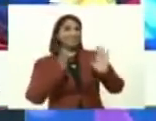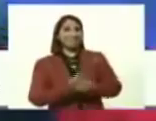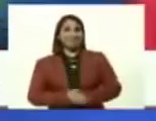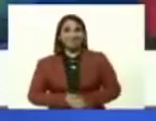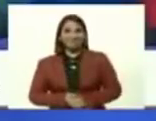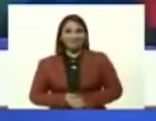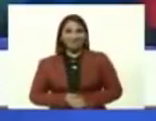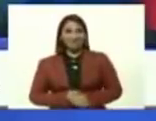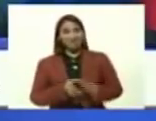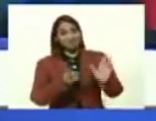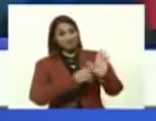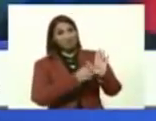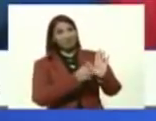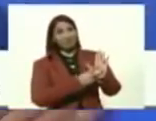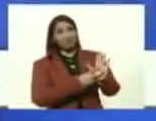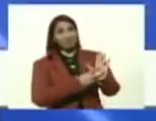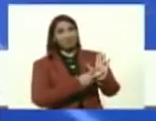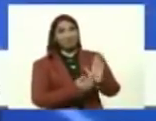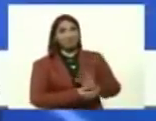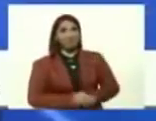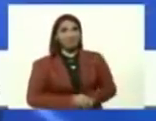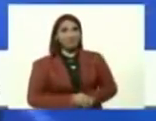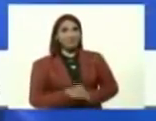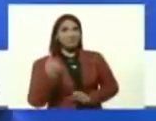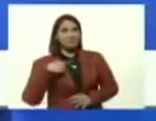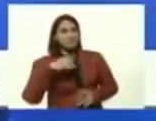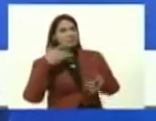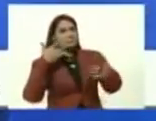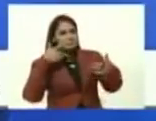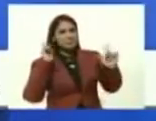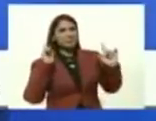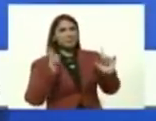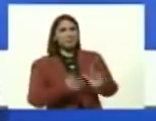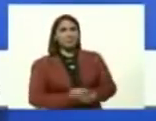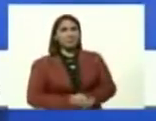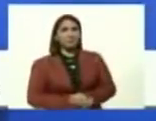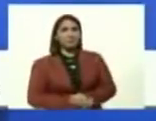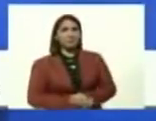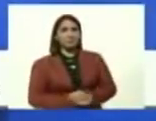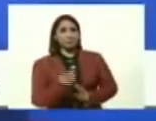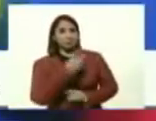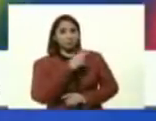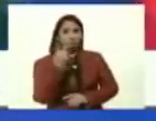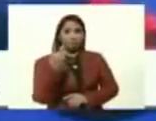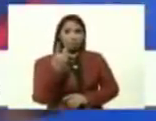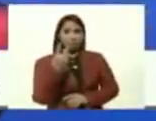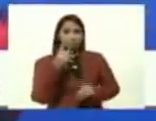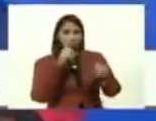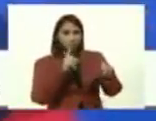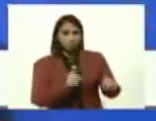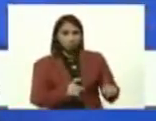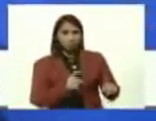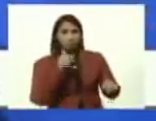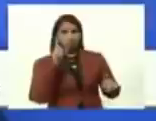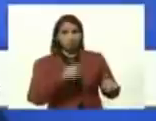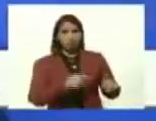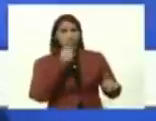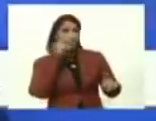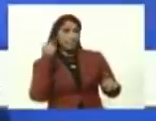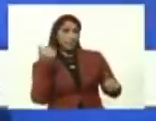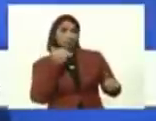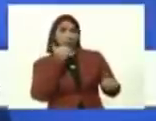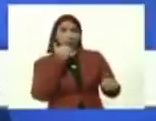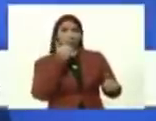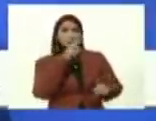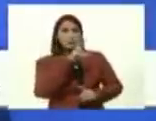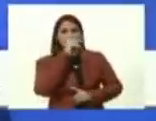De verdad que tengo muchas posibilidades de estar en las dos pruebas. París está ya a la vuelta de la esquina.